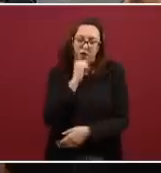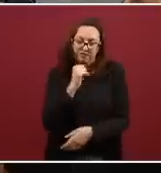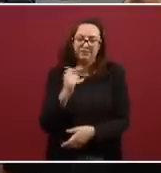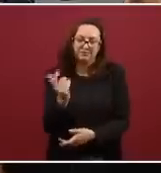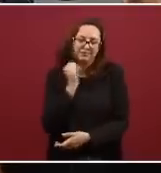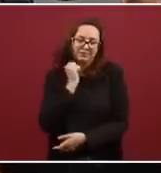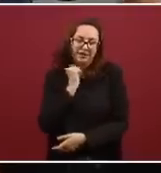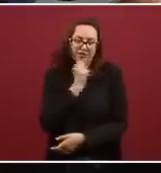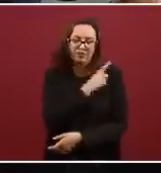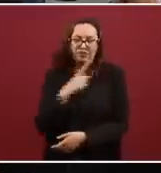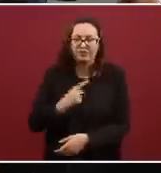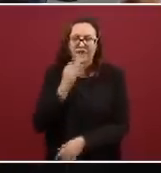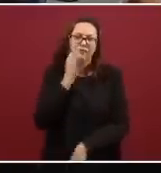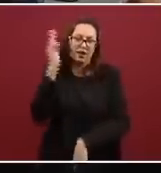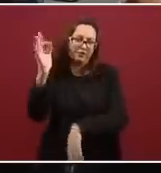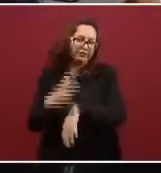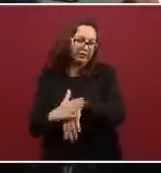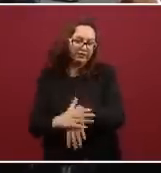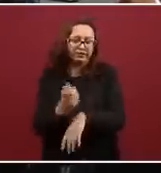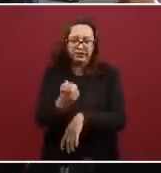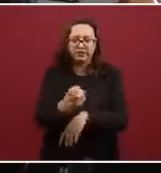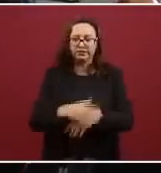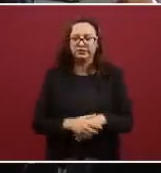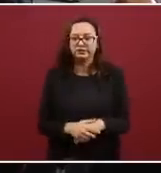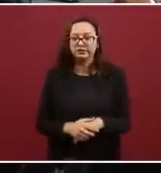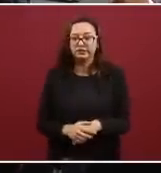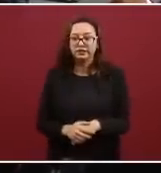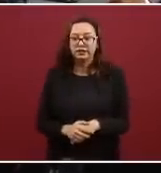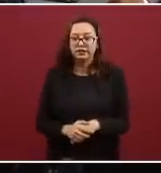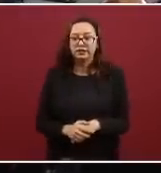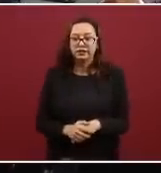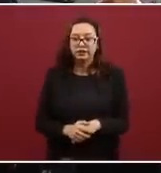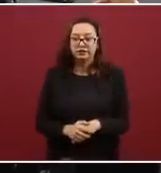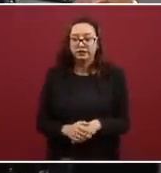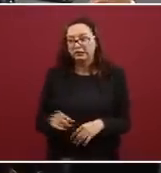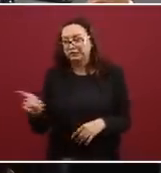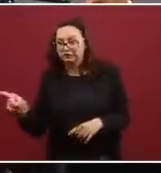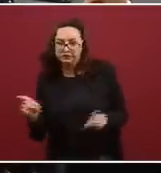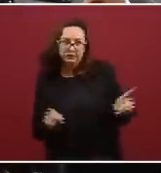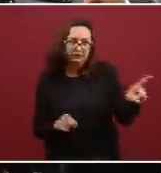otra pregunta a ver hasta acá para ir